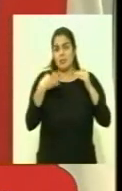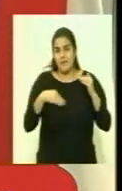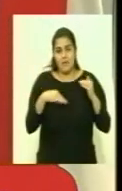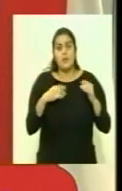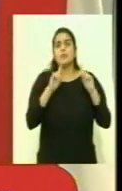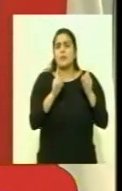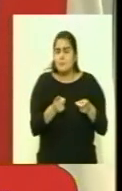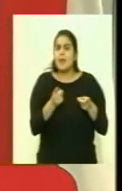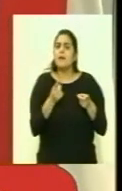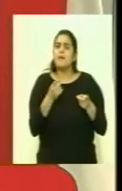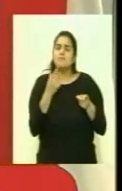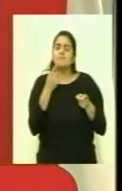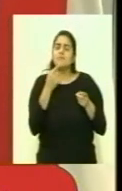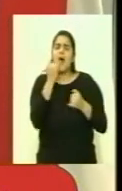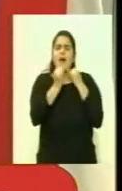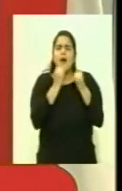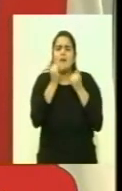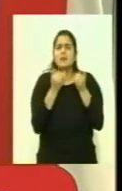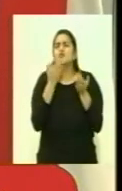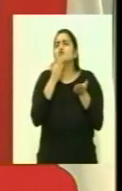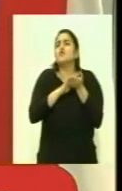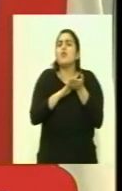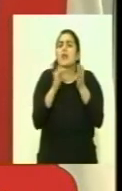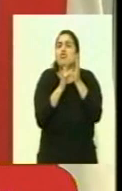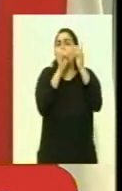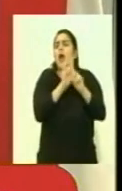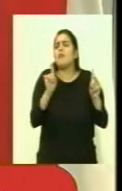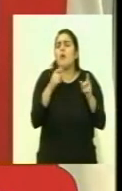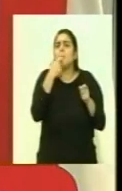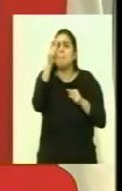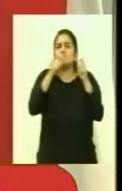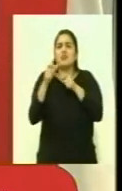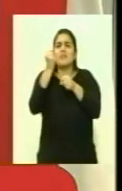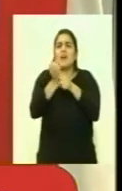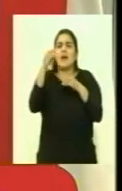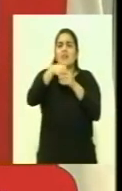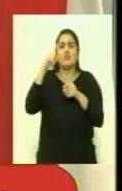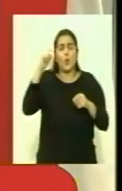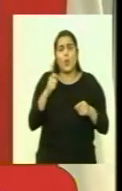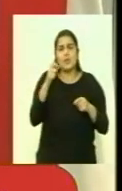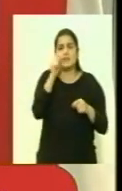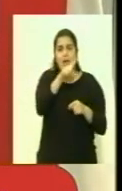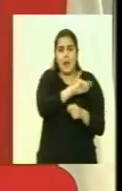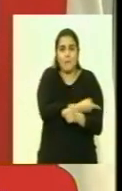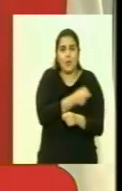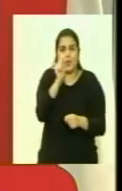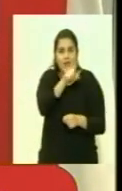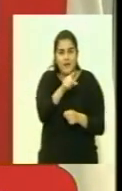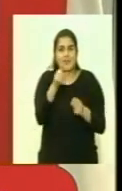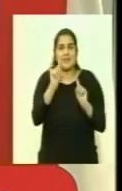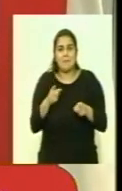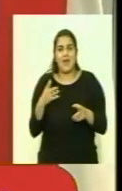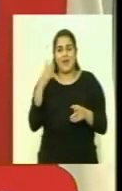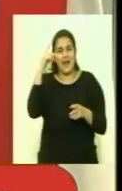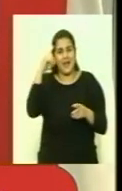la intangibilidad de los magistrados y de los empleados del Poder Judicial, haciendo alusión a un